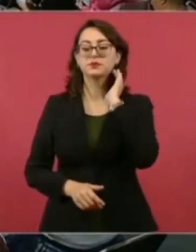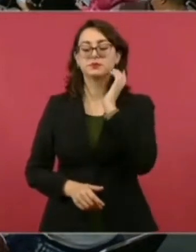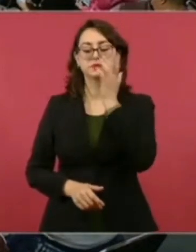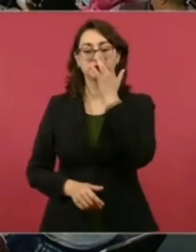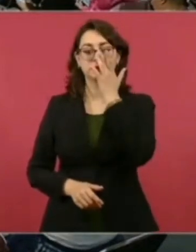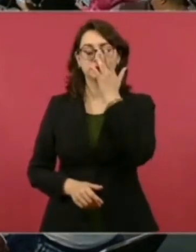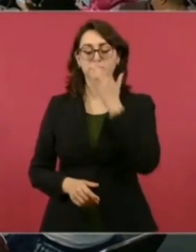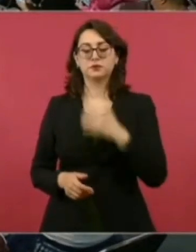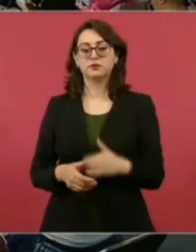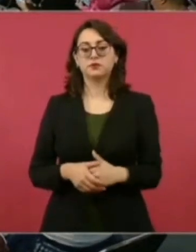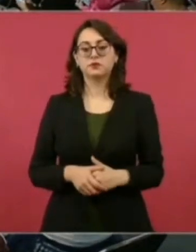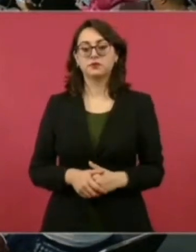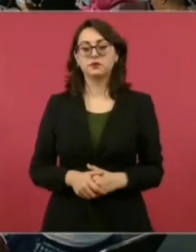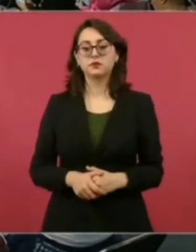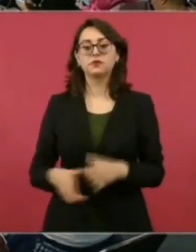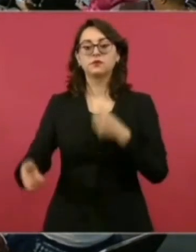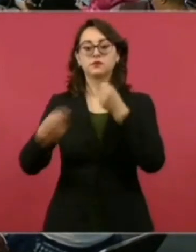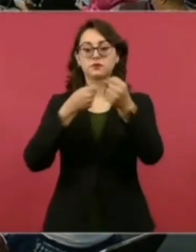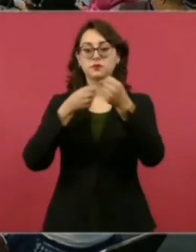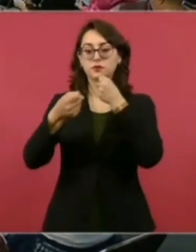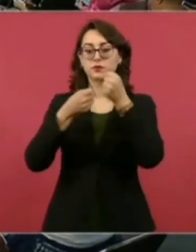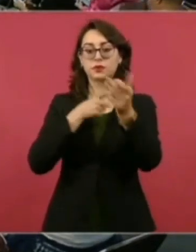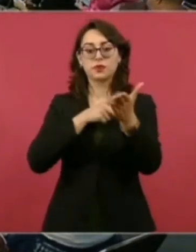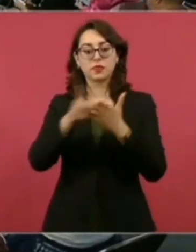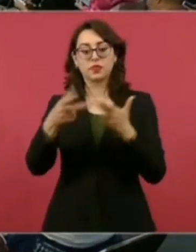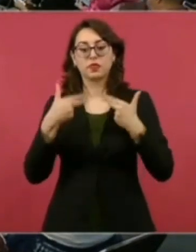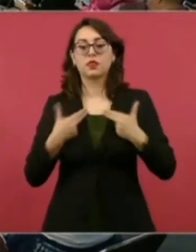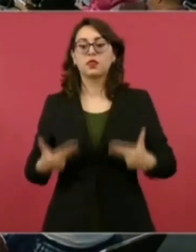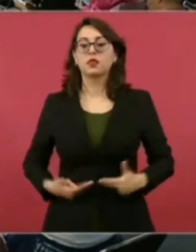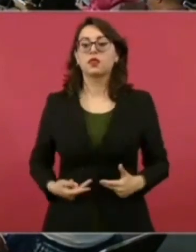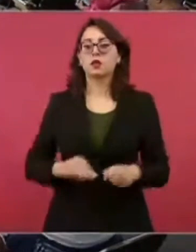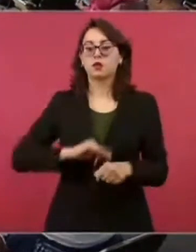protección a periodistas y Defensores